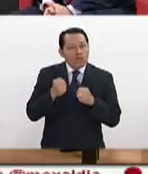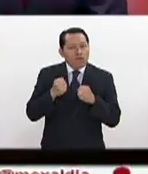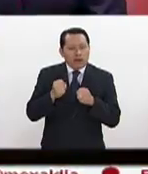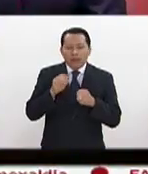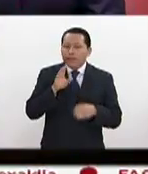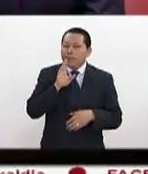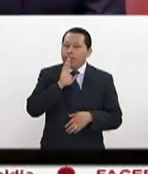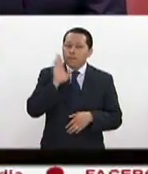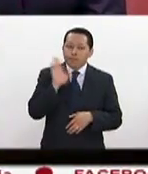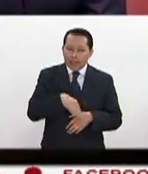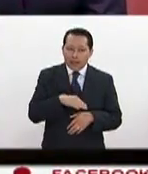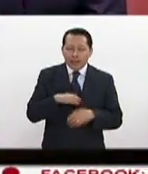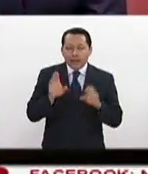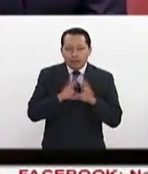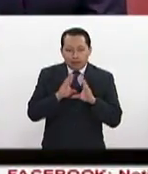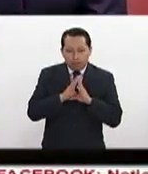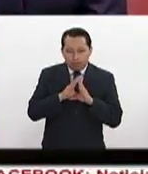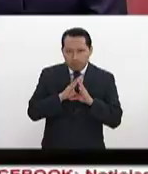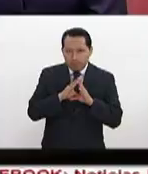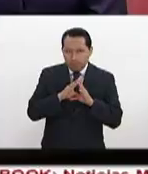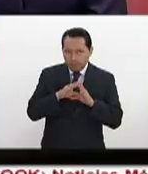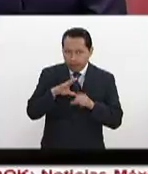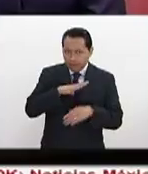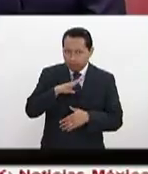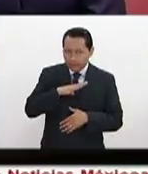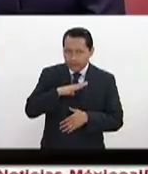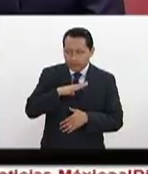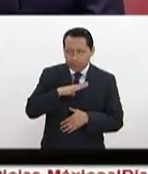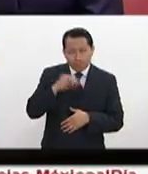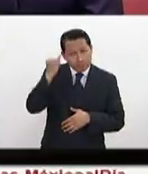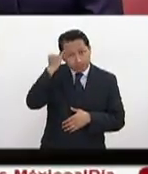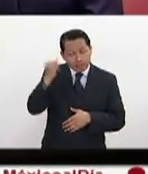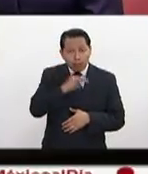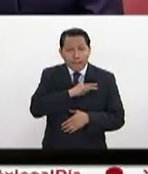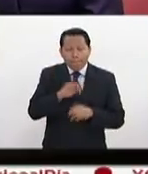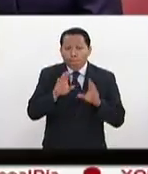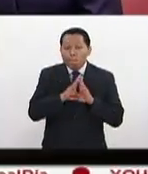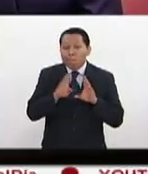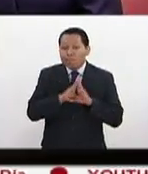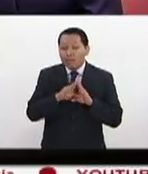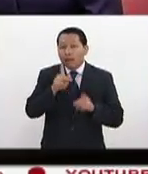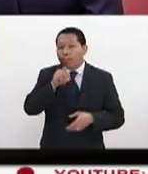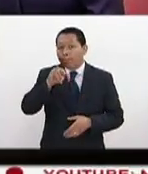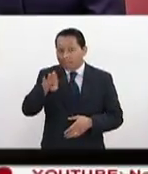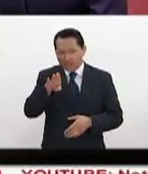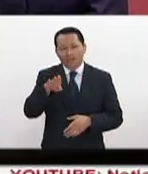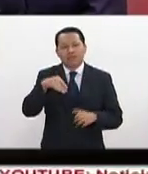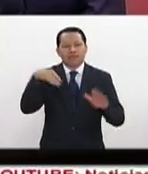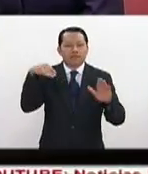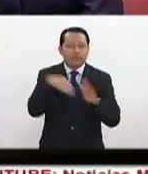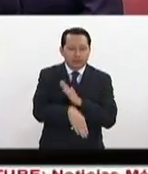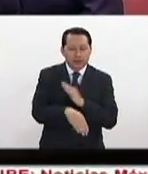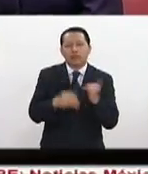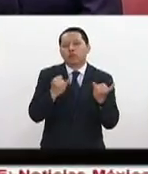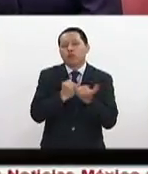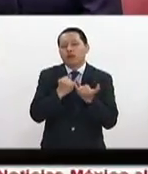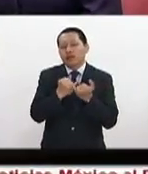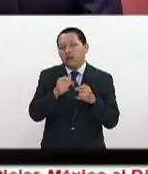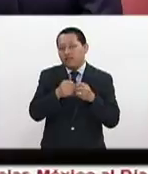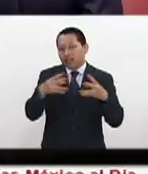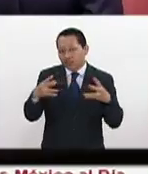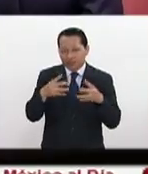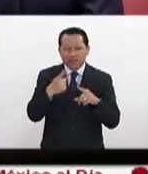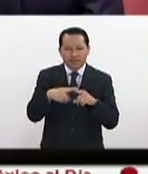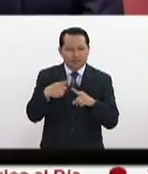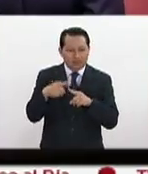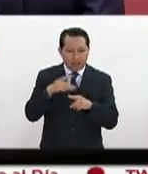impresionantemente malos, ¿no? Por ejemplo, hay un pronóstico de la caída del Producto Interno Bruto, de la inflación, en fin,